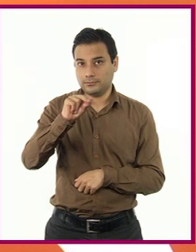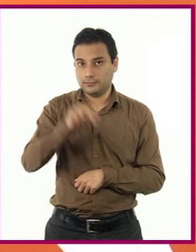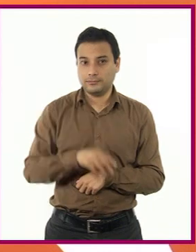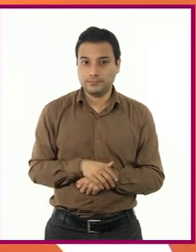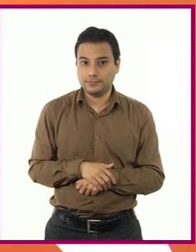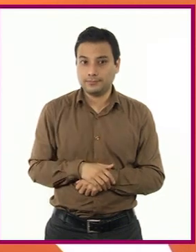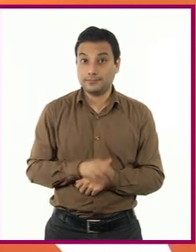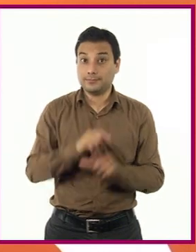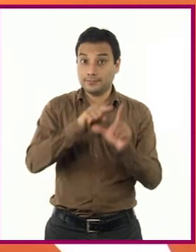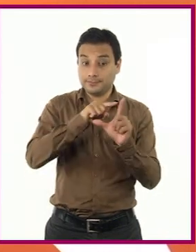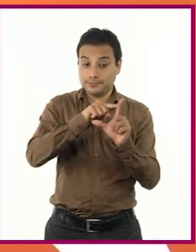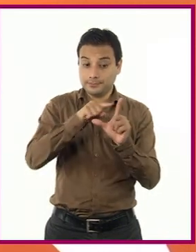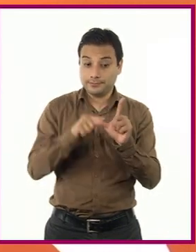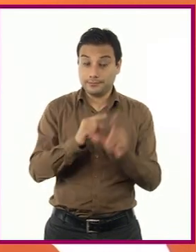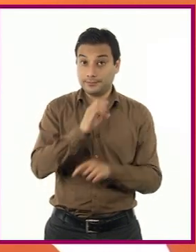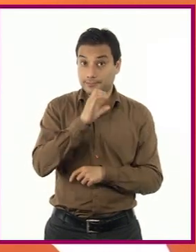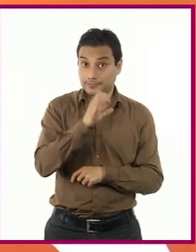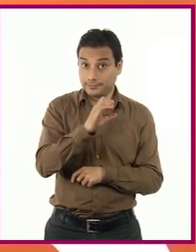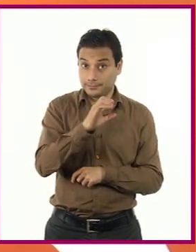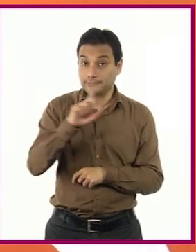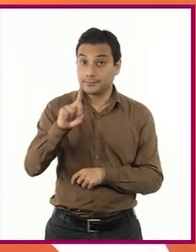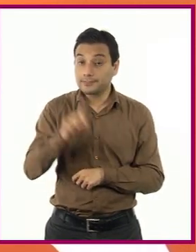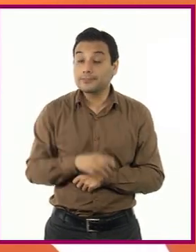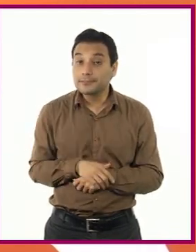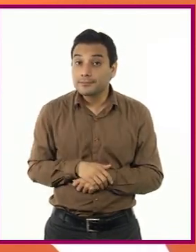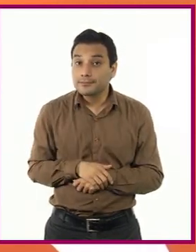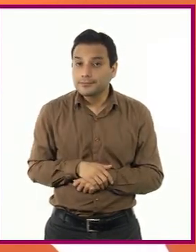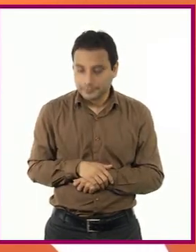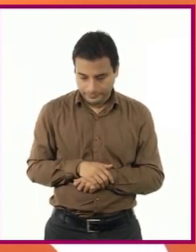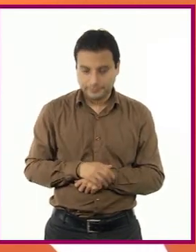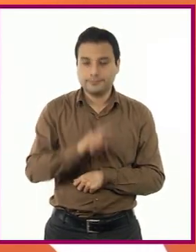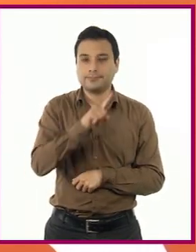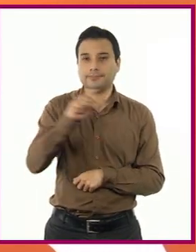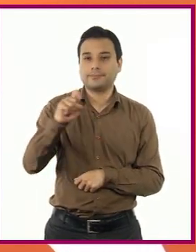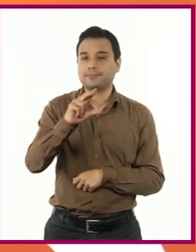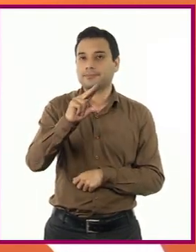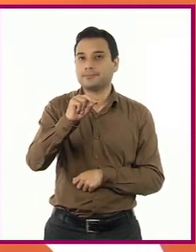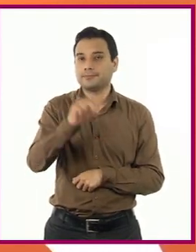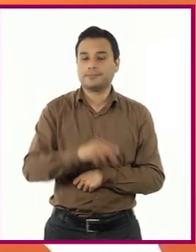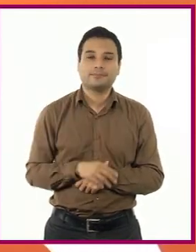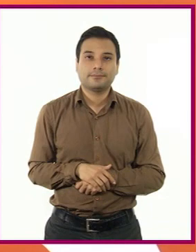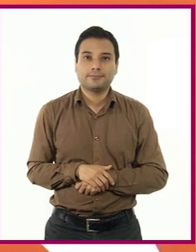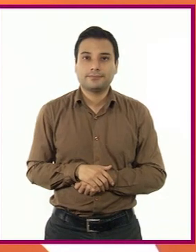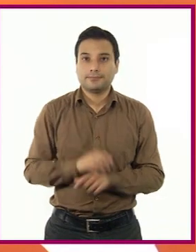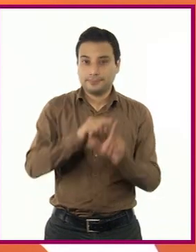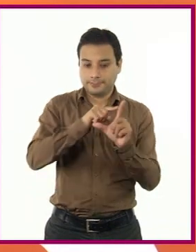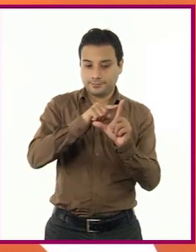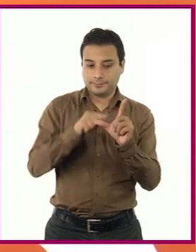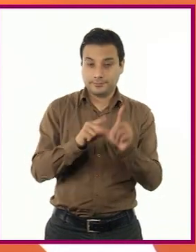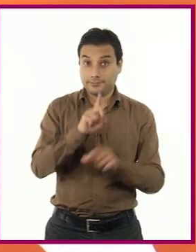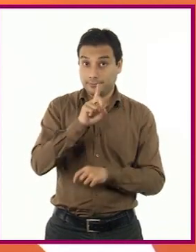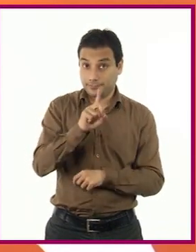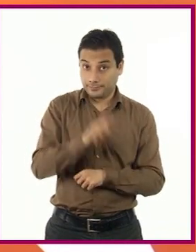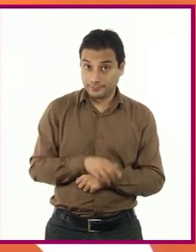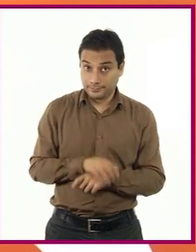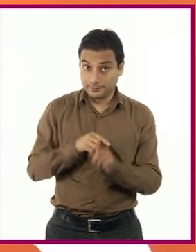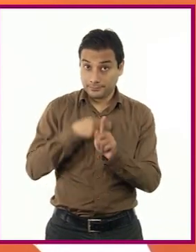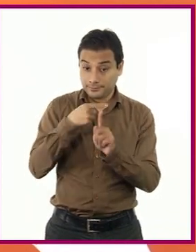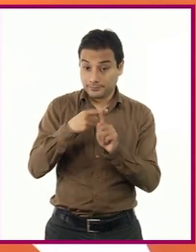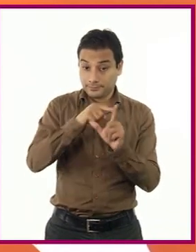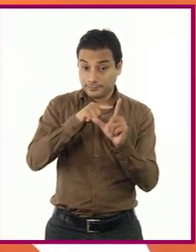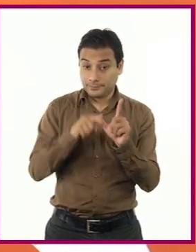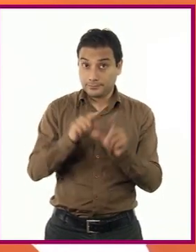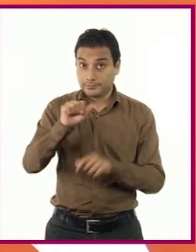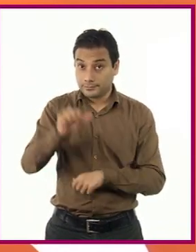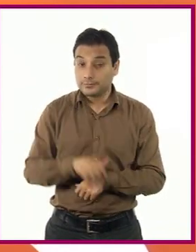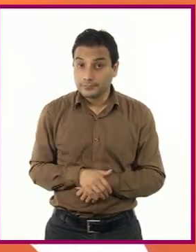grados. Ángulo C más ángulo D igual a 180 grados. Ángulo D más ángulo A